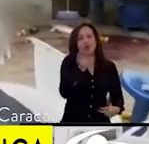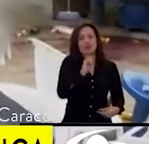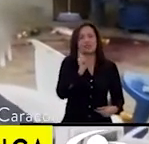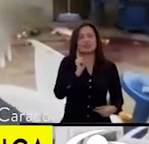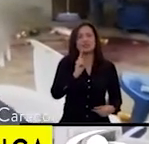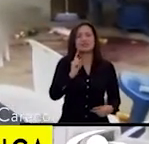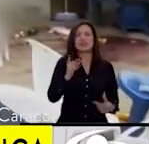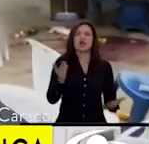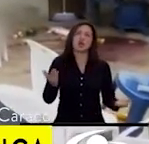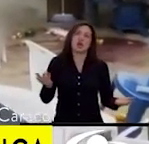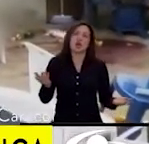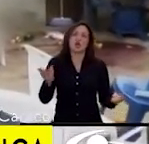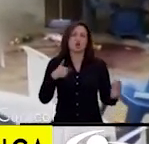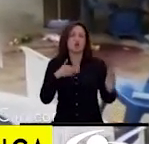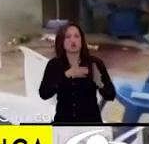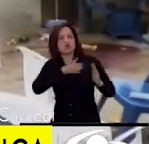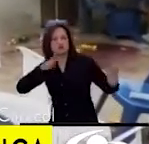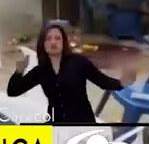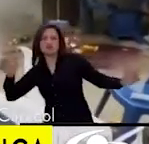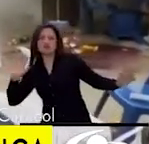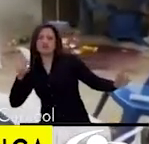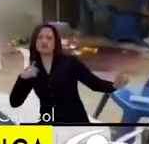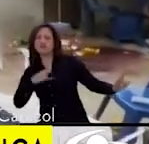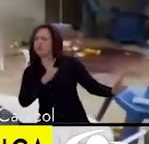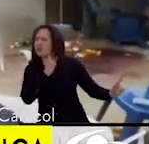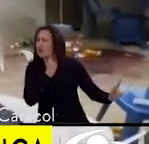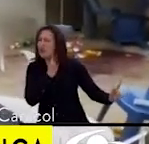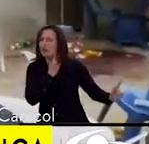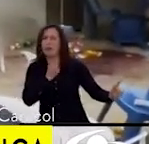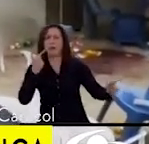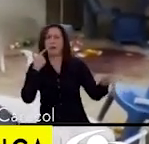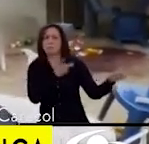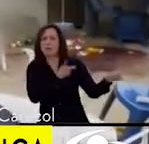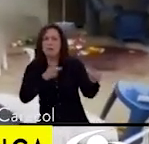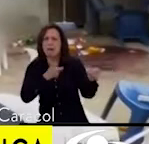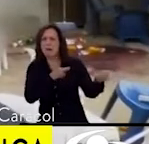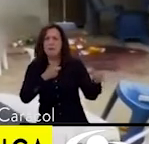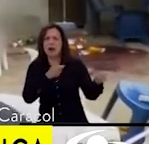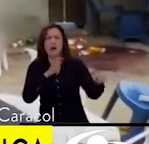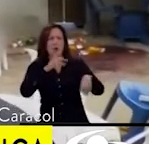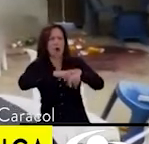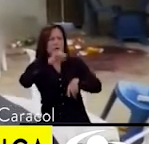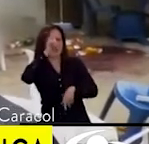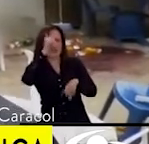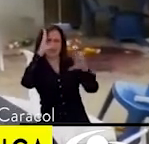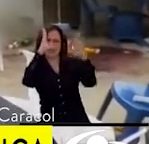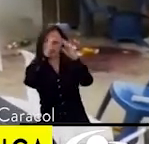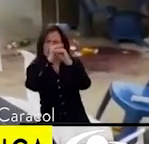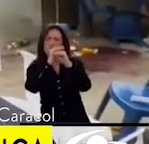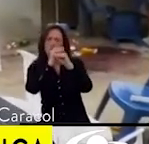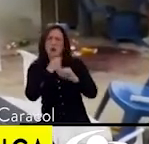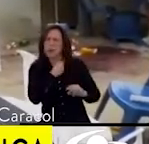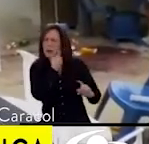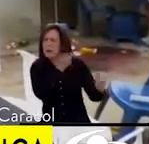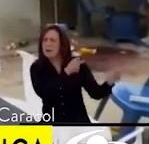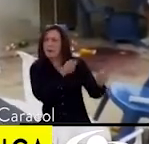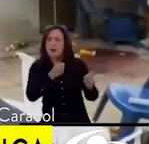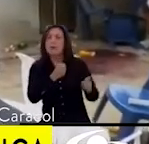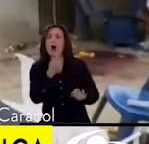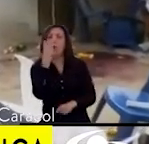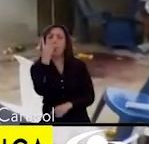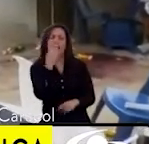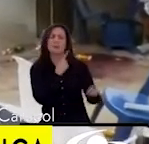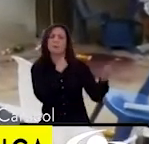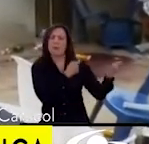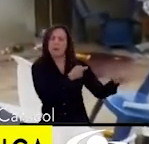una cosa grande y una frustración enorme no poder, digamos, responder a eso. Entonces es la visión de un profe que pierde a